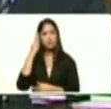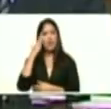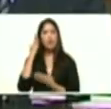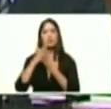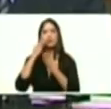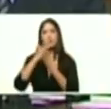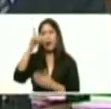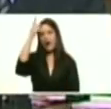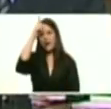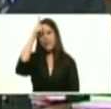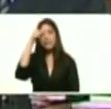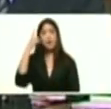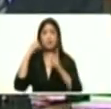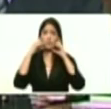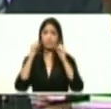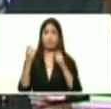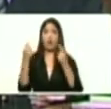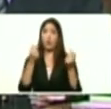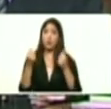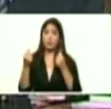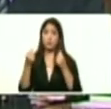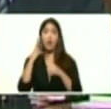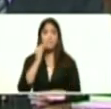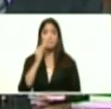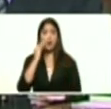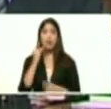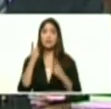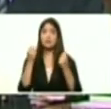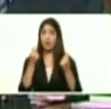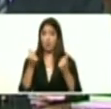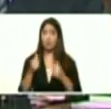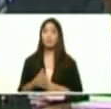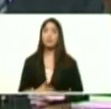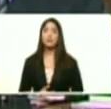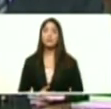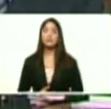Alemania economía y experto en economía, estudioso en la materia.